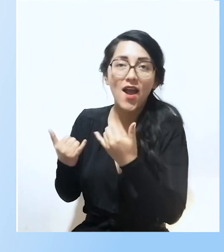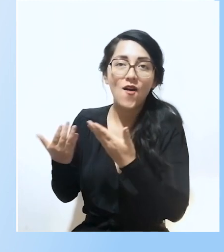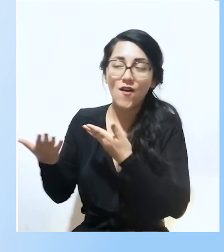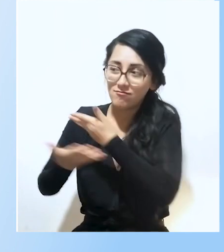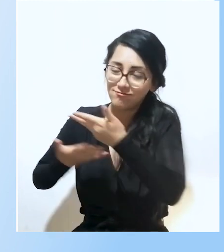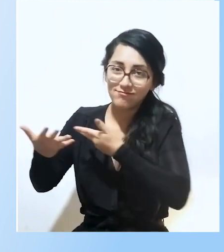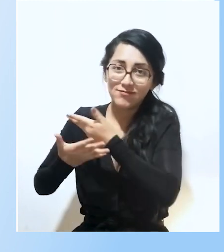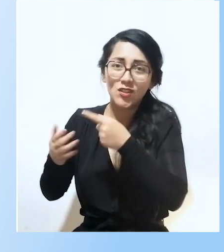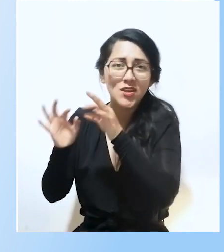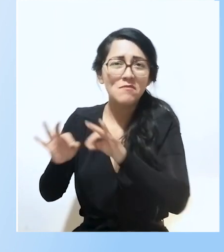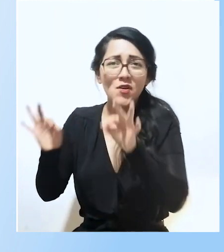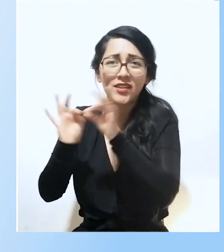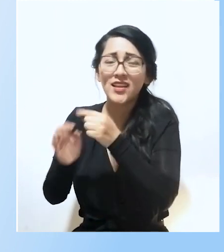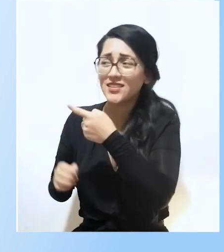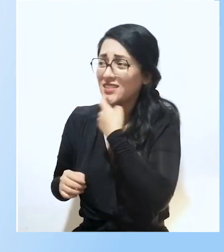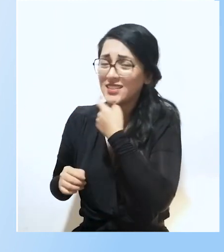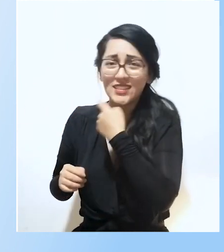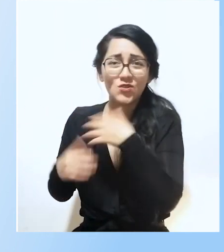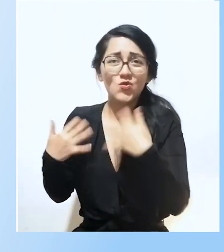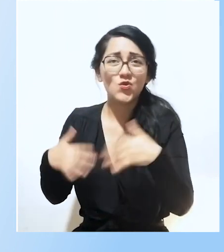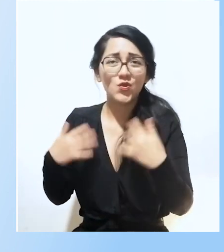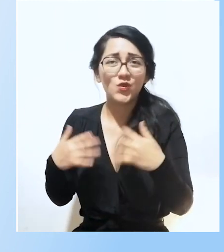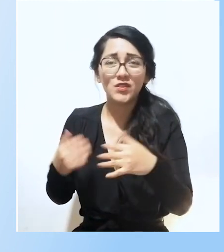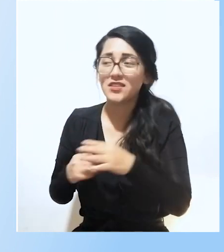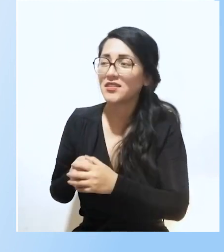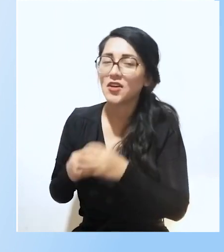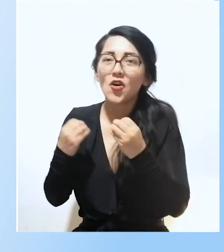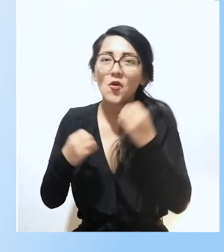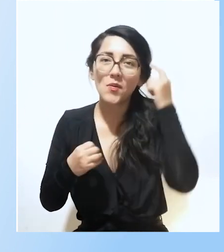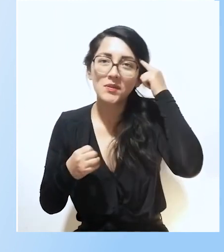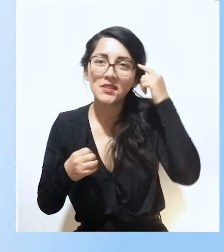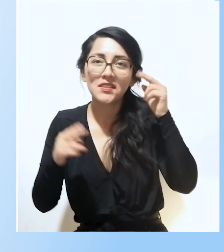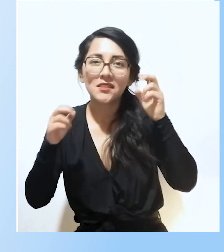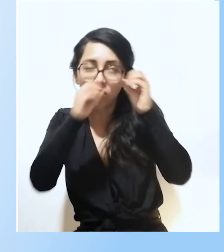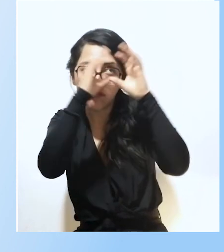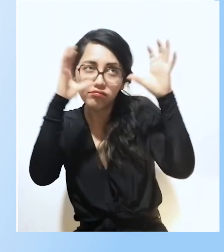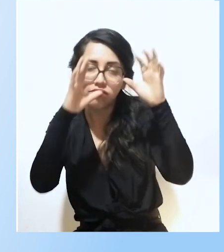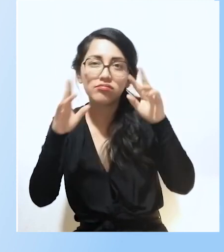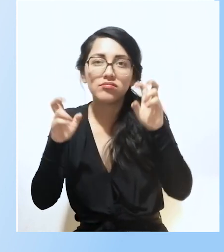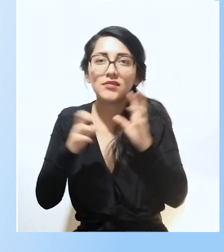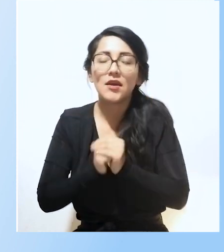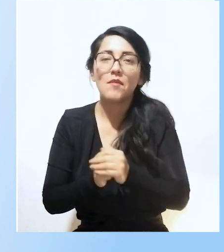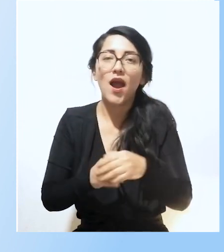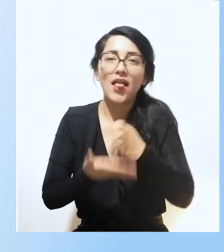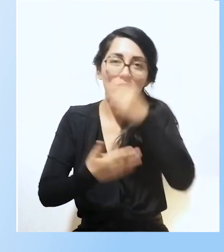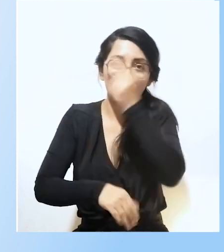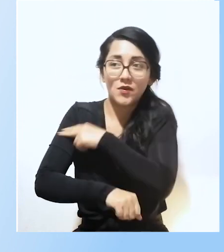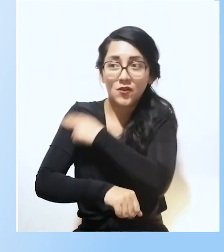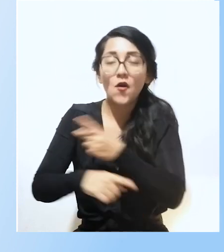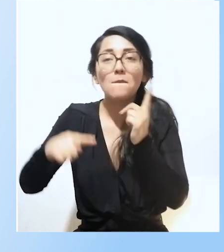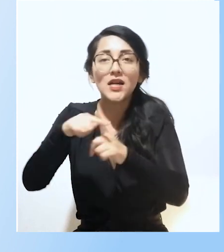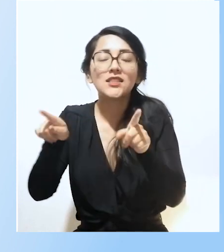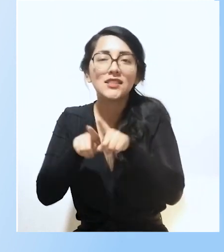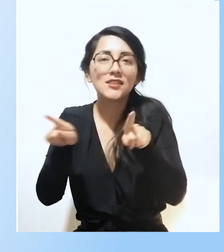habernos acompañado. Es muy importante todo lo que nos señalas sobre la mirada y el desarrollo conceptual de la pedagogía hospitalaria y las consideraciones que los